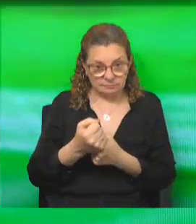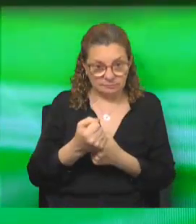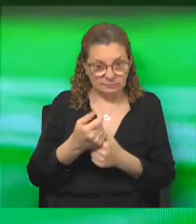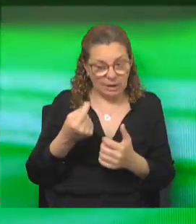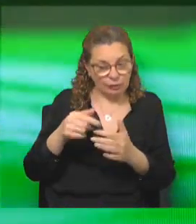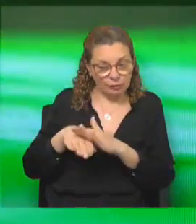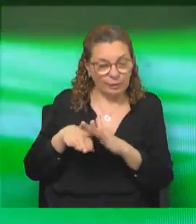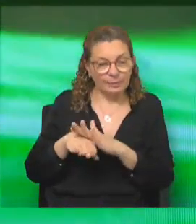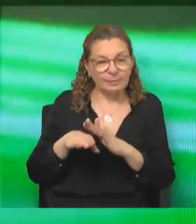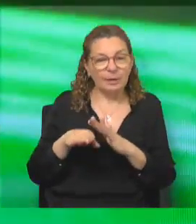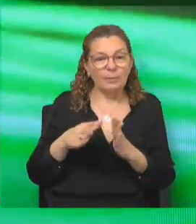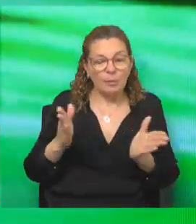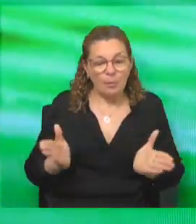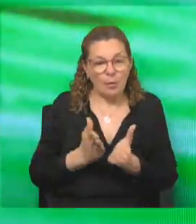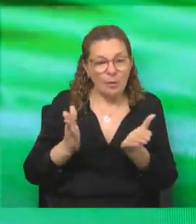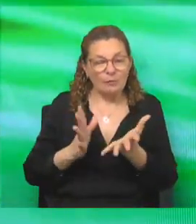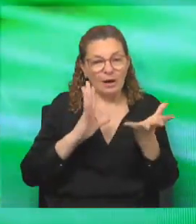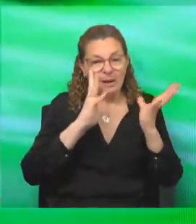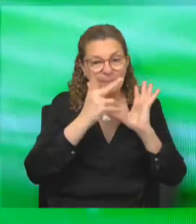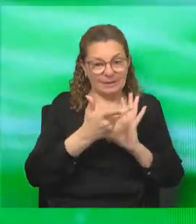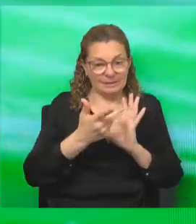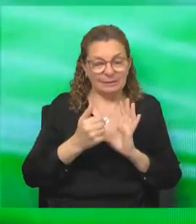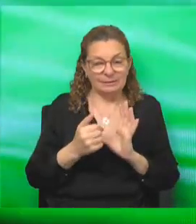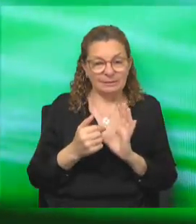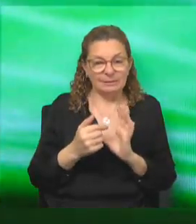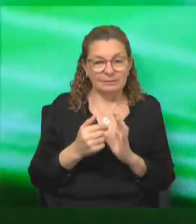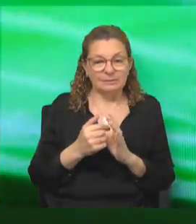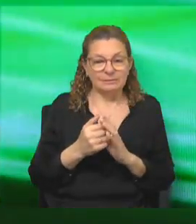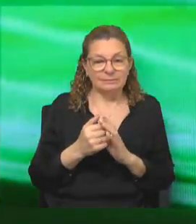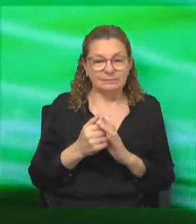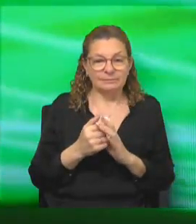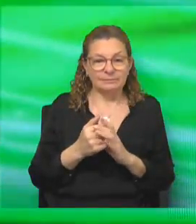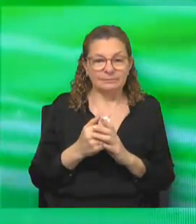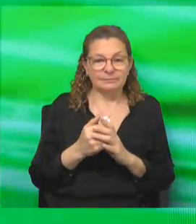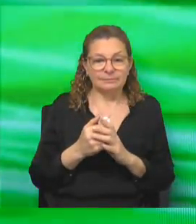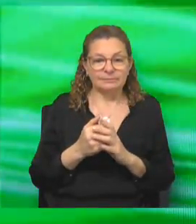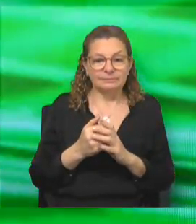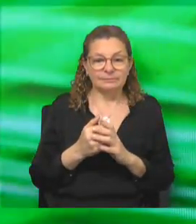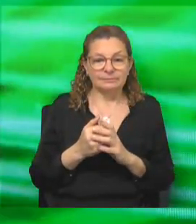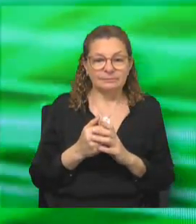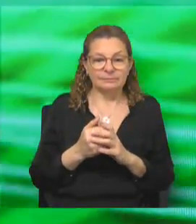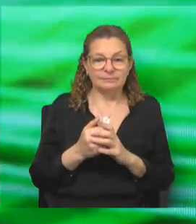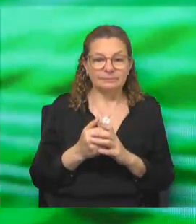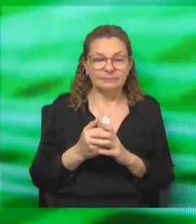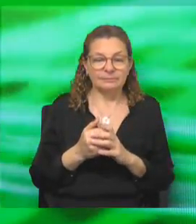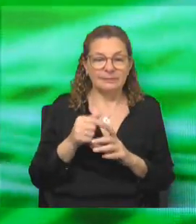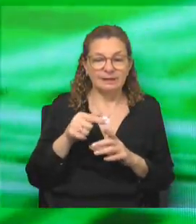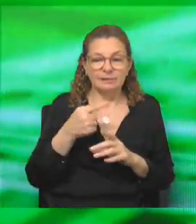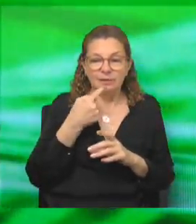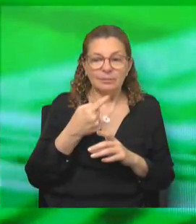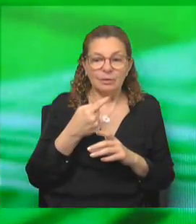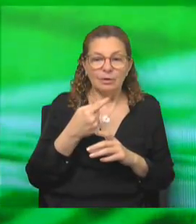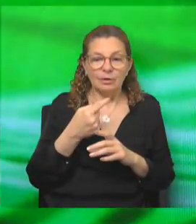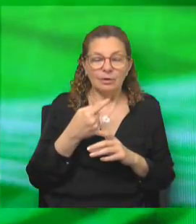ahorros a promover el ambiente el medio ambiente y la la sostenibilidad ambiental en este caso nosotros